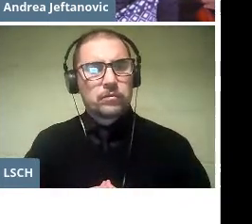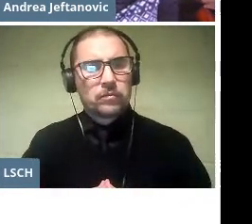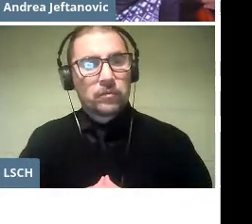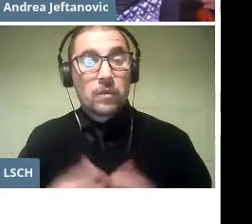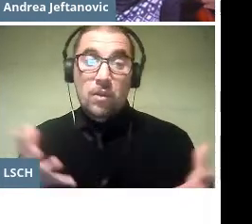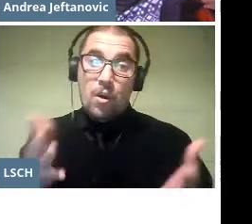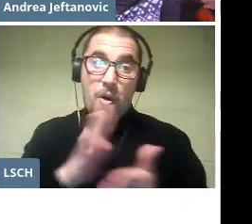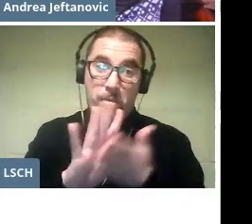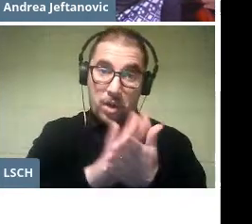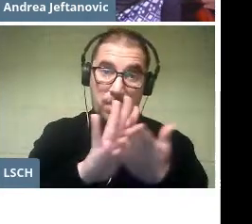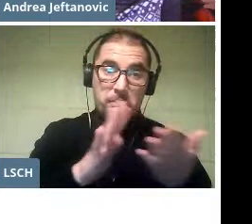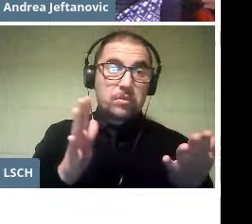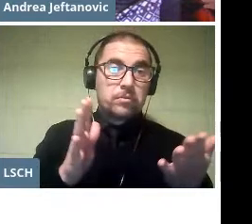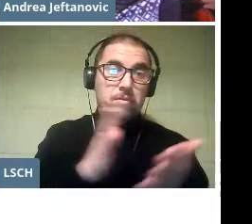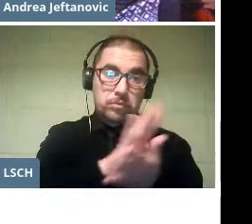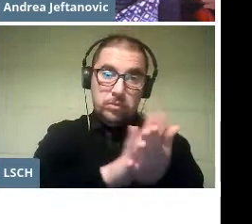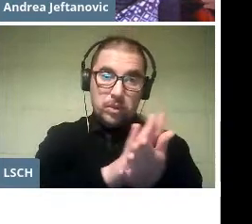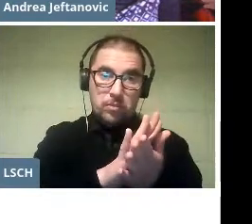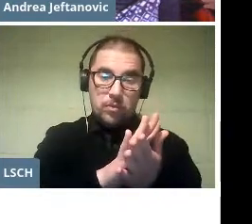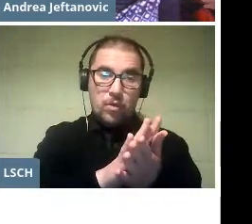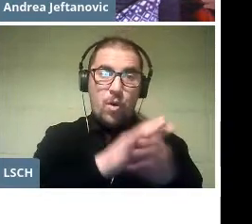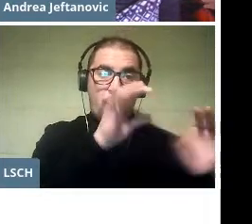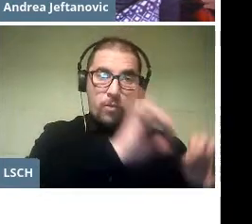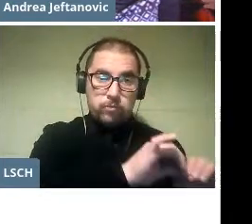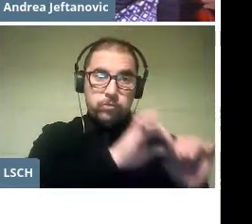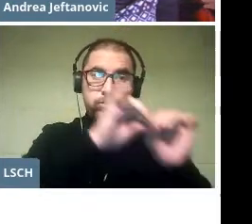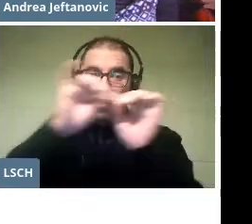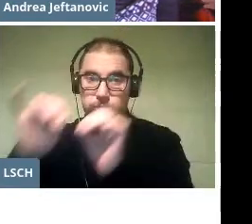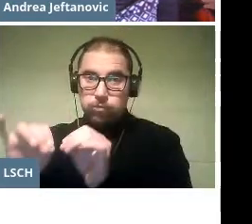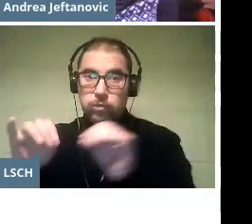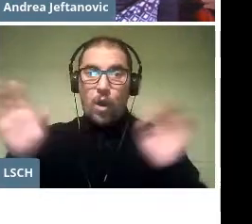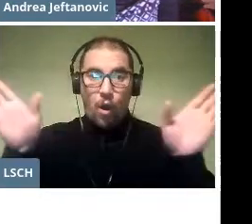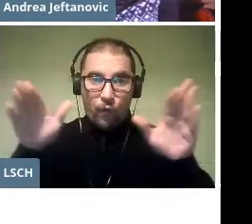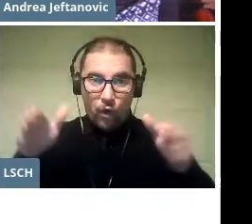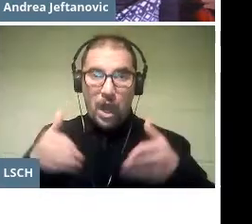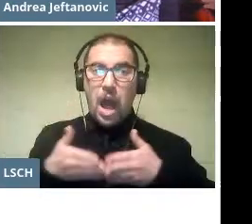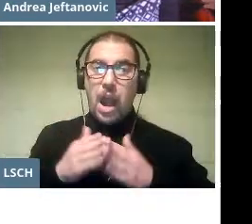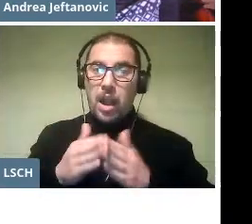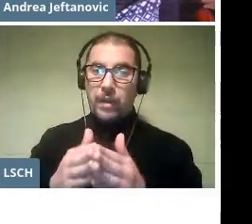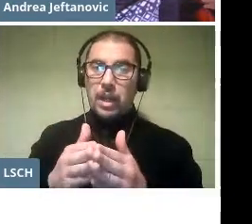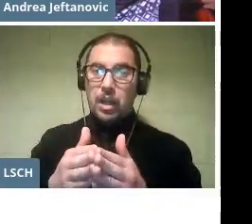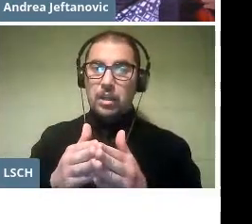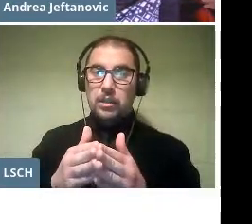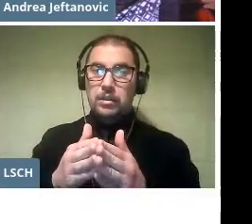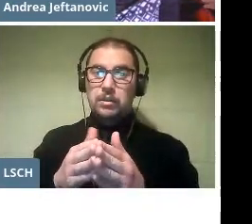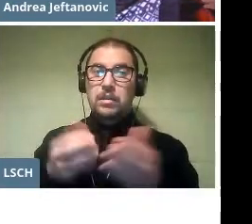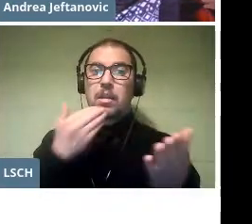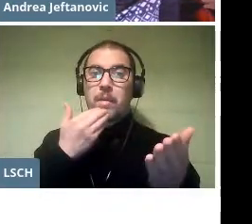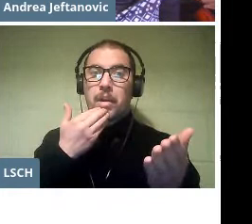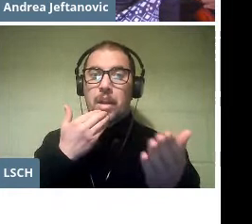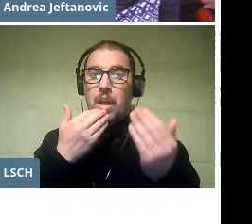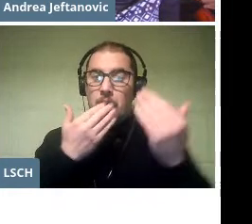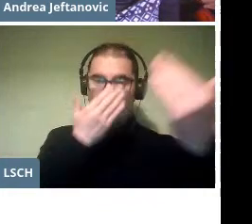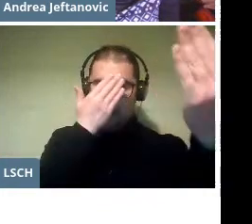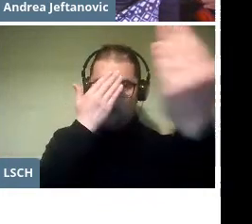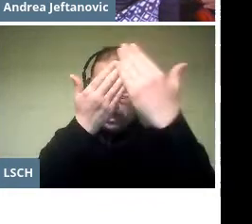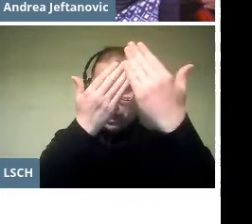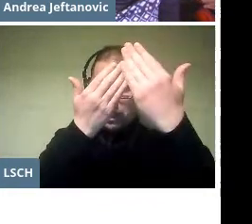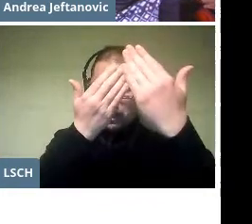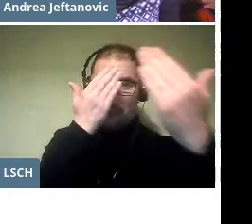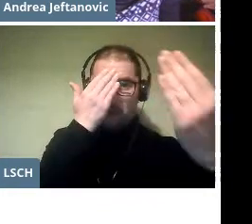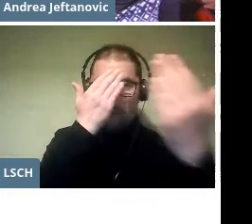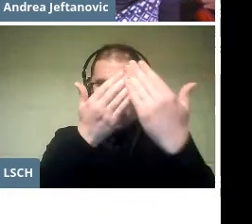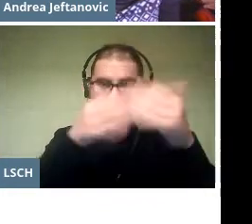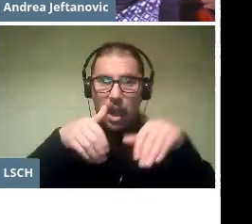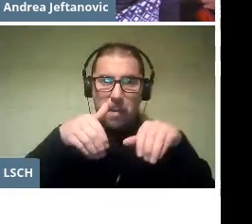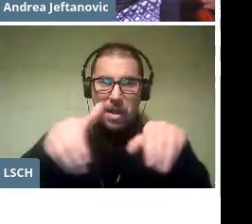Entre otras cosas, implica desplazarse, caminar, volar, navegar. Implica enfrentarse a la presencia espectral